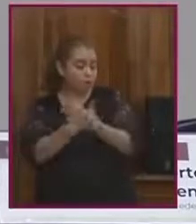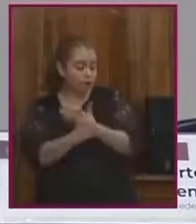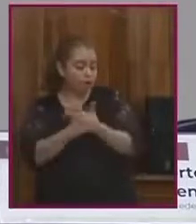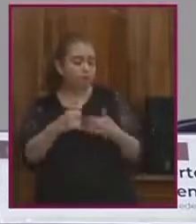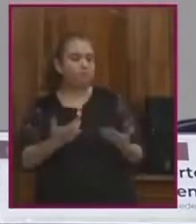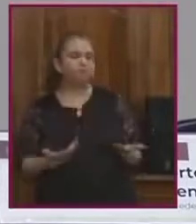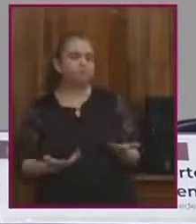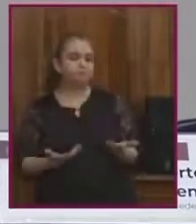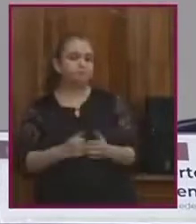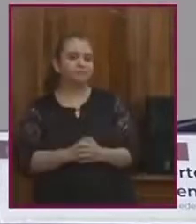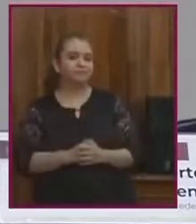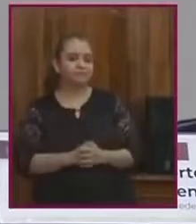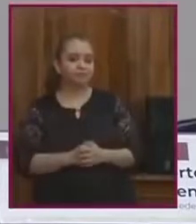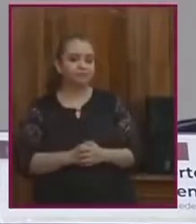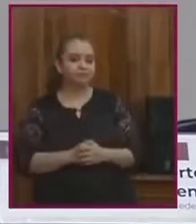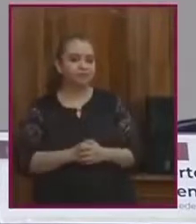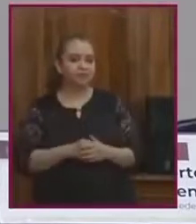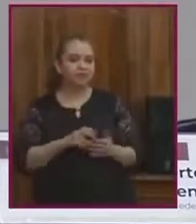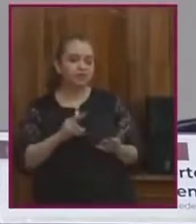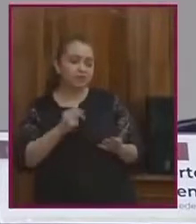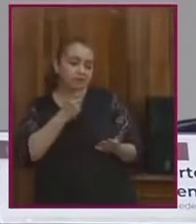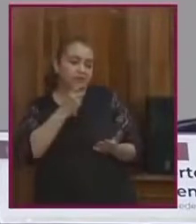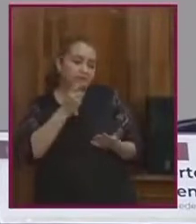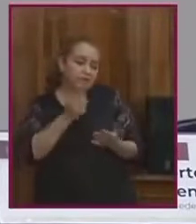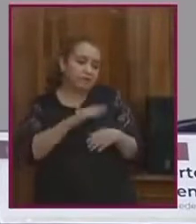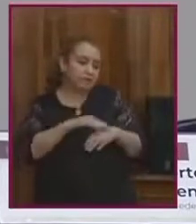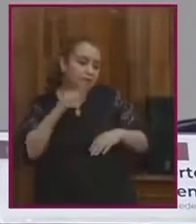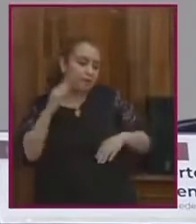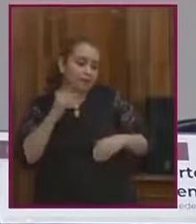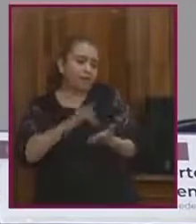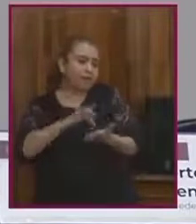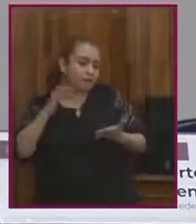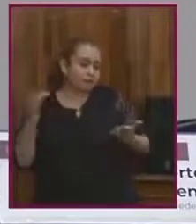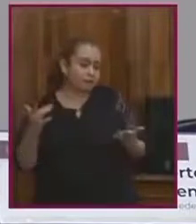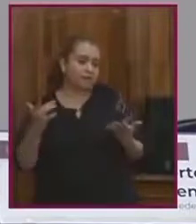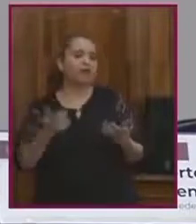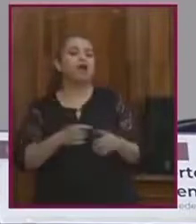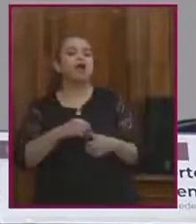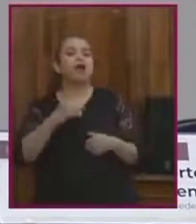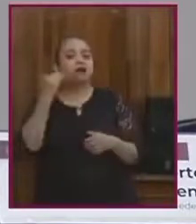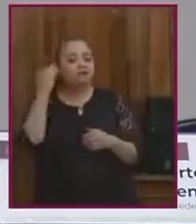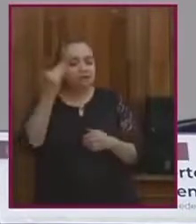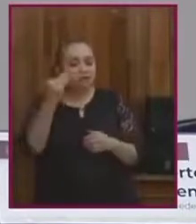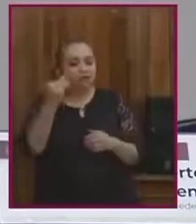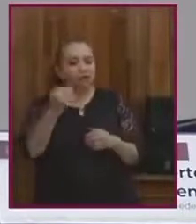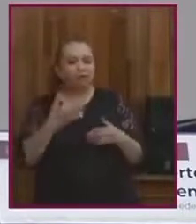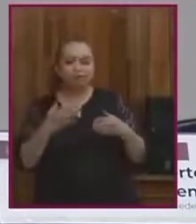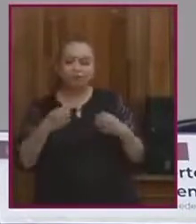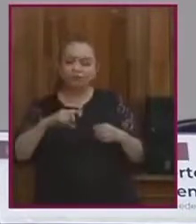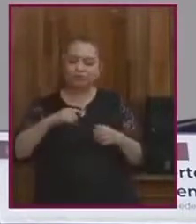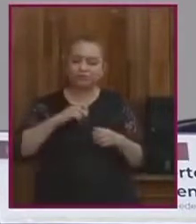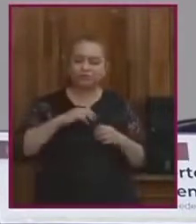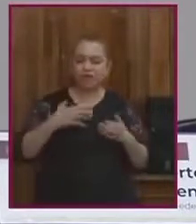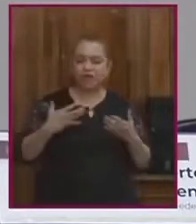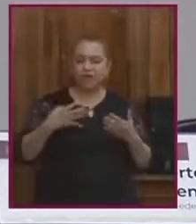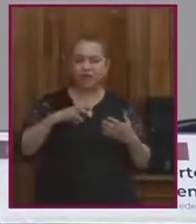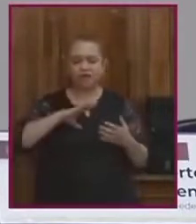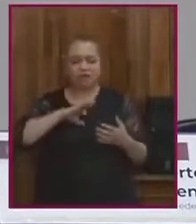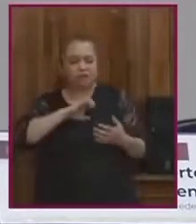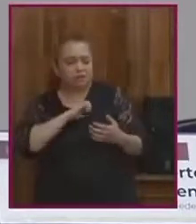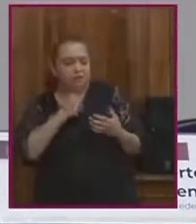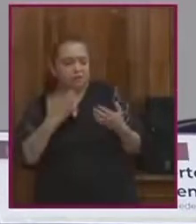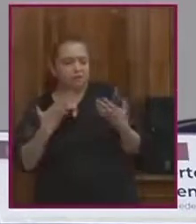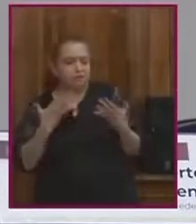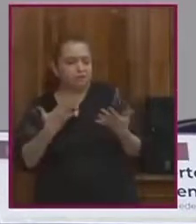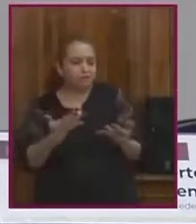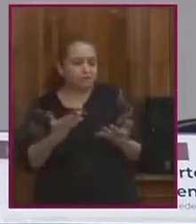Y bueno, no me resta más que agradecer el tiempo, la pasión que le están poniendo a este ejercicio,